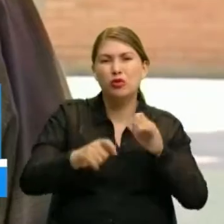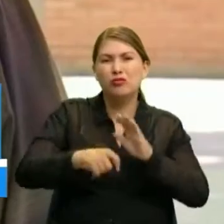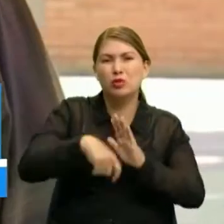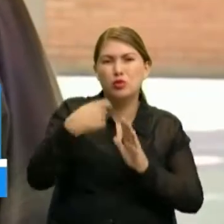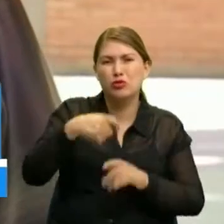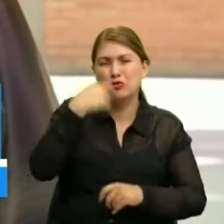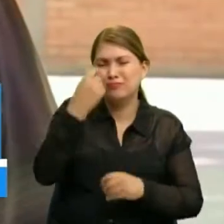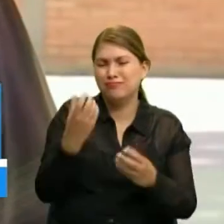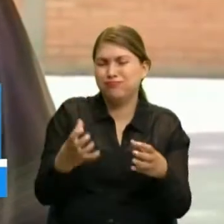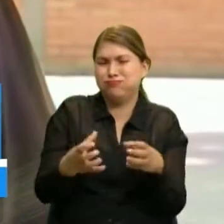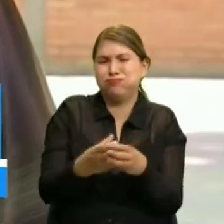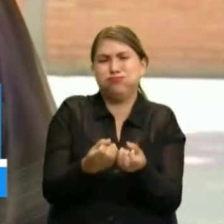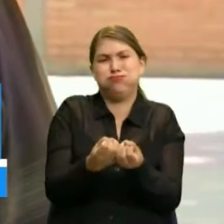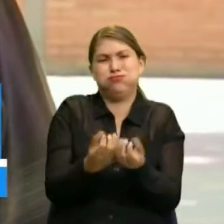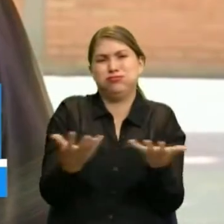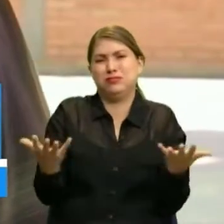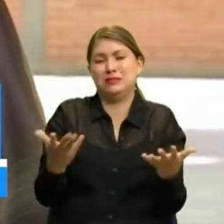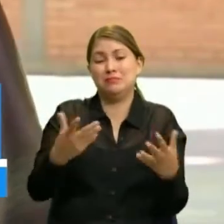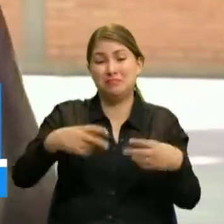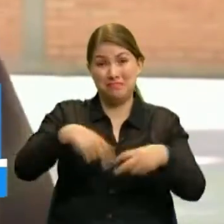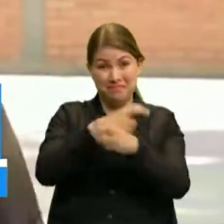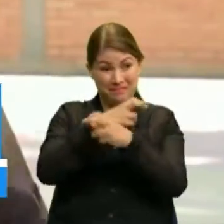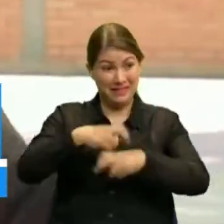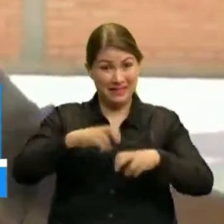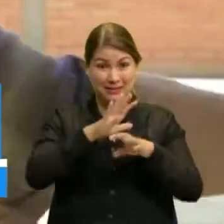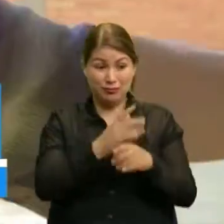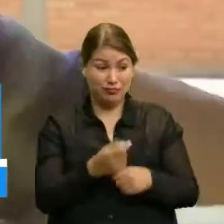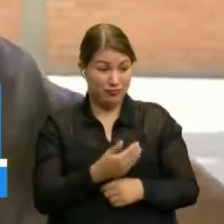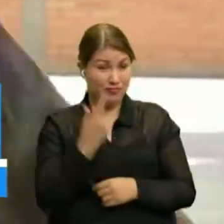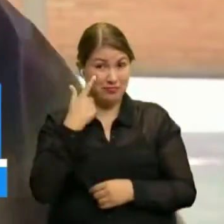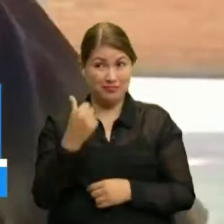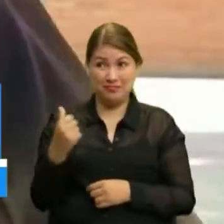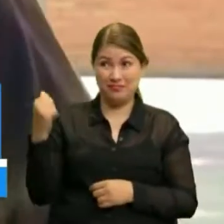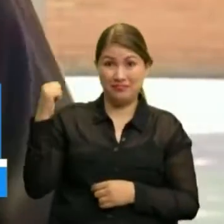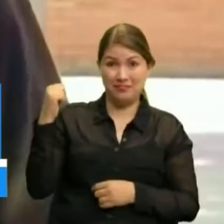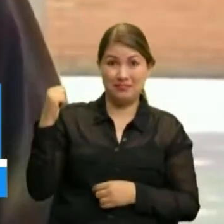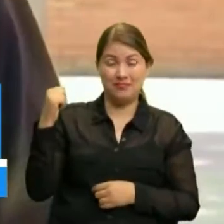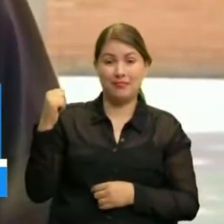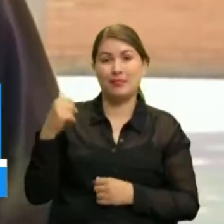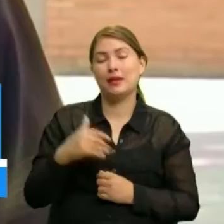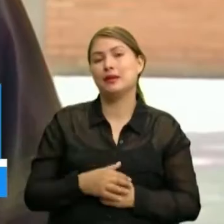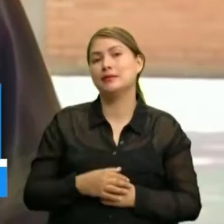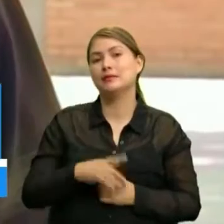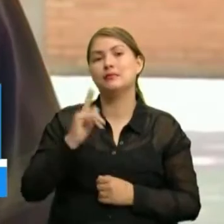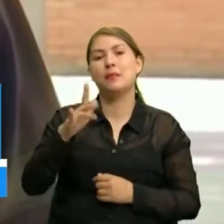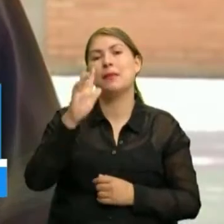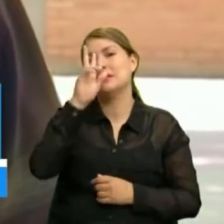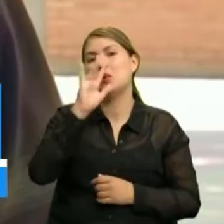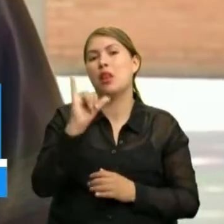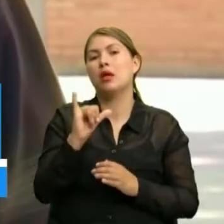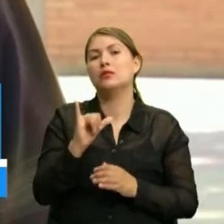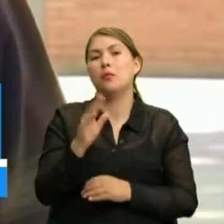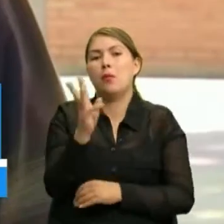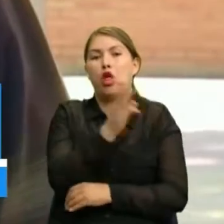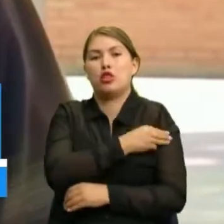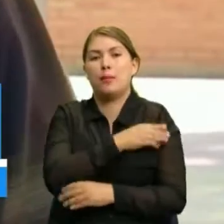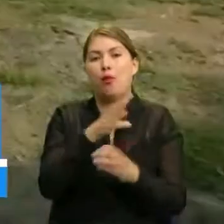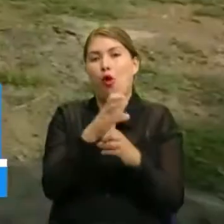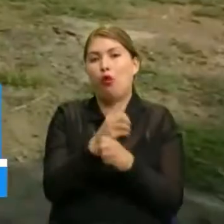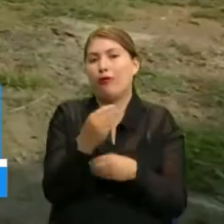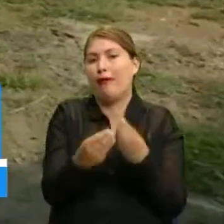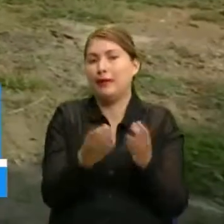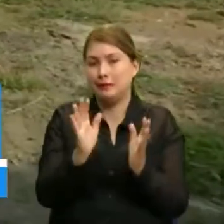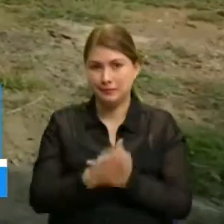alucinógenos y el parque biosaludable que está aquí a mis espaldas es el motel de esos personajes en la noche